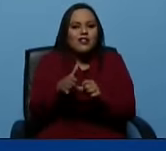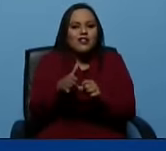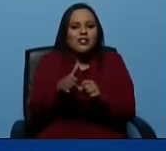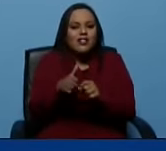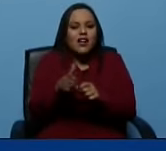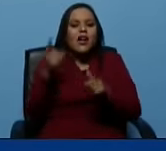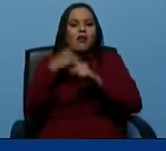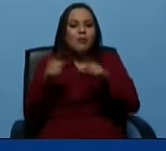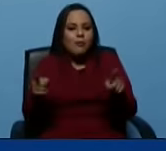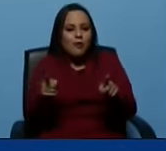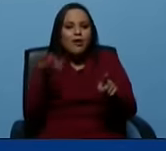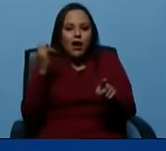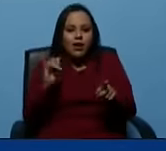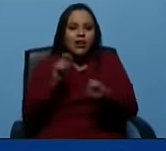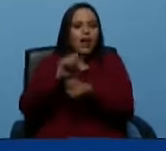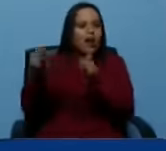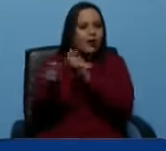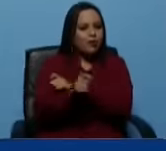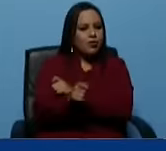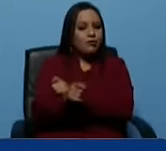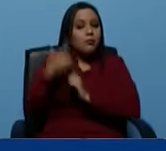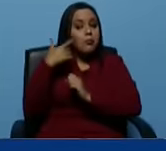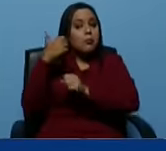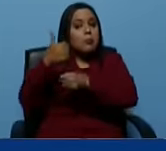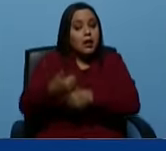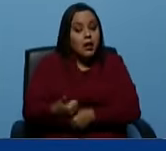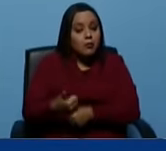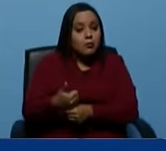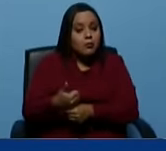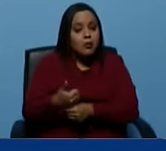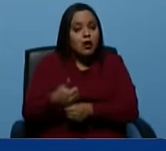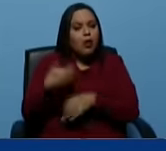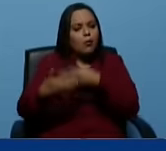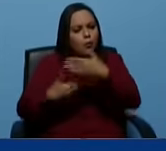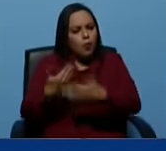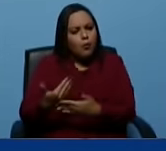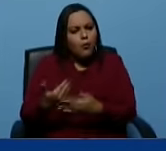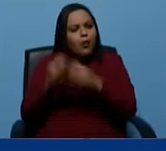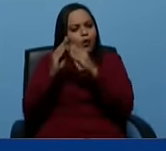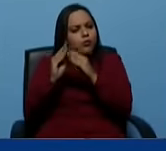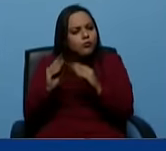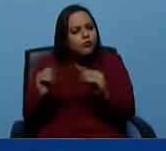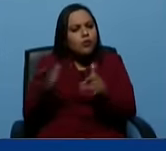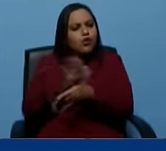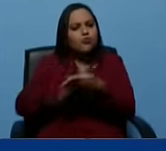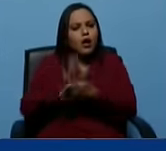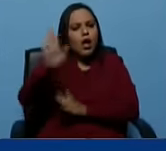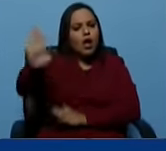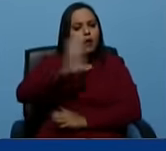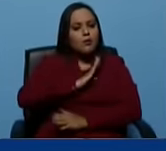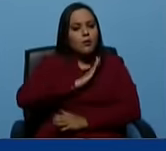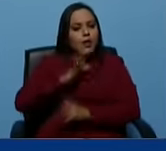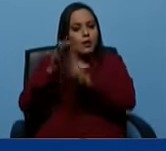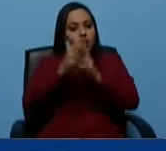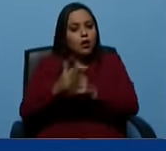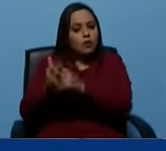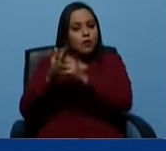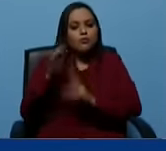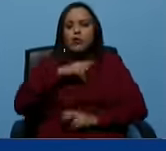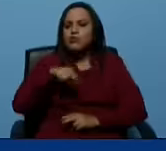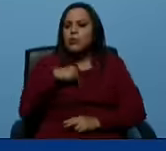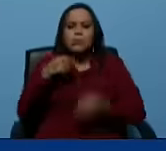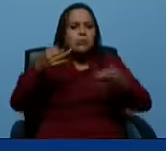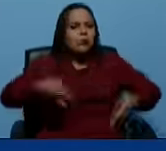en una transición. Esperemos a ver que se aclare el agua y siempre, siempre estaremos listos para